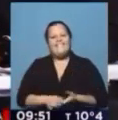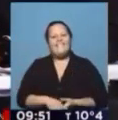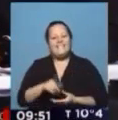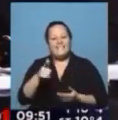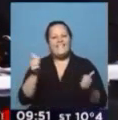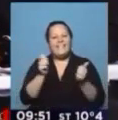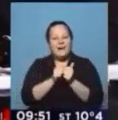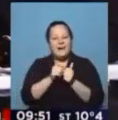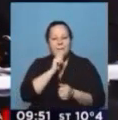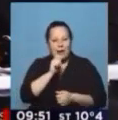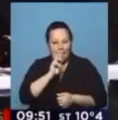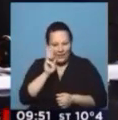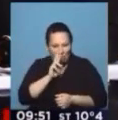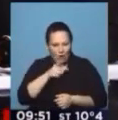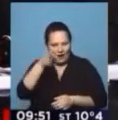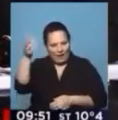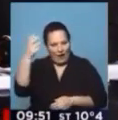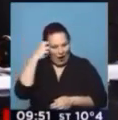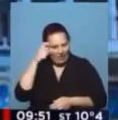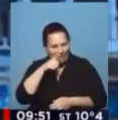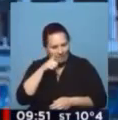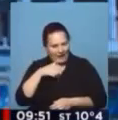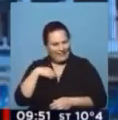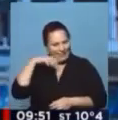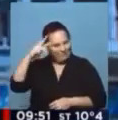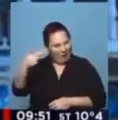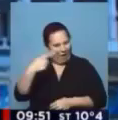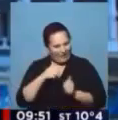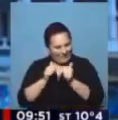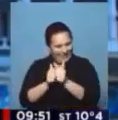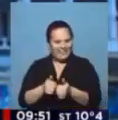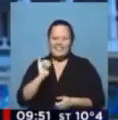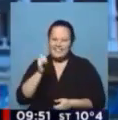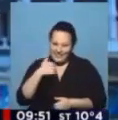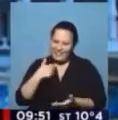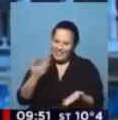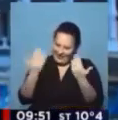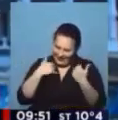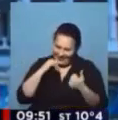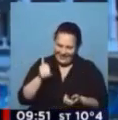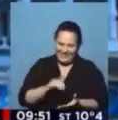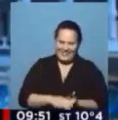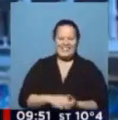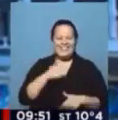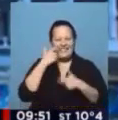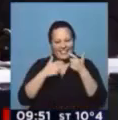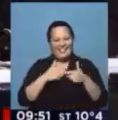acompañar una periodista mujer al Congreso, me parece. Pronto, te esperamos.